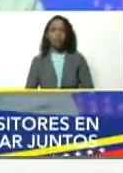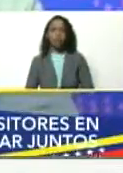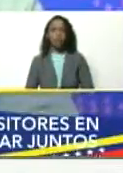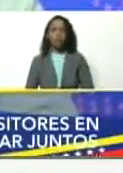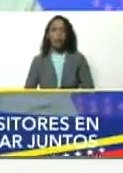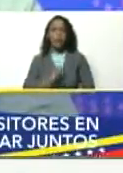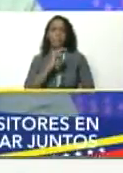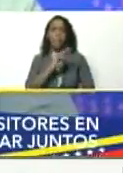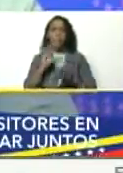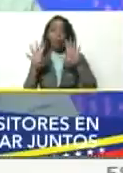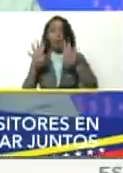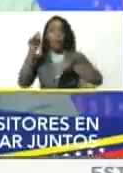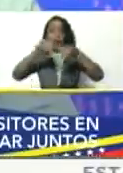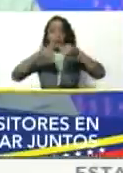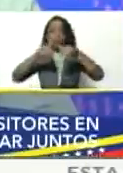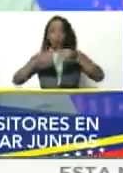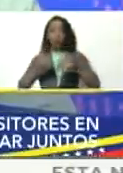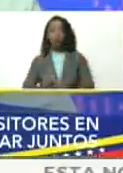29 elecciones,